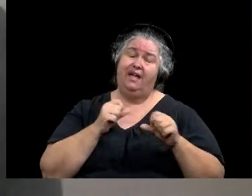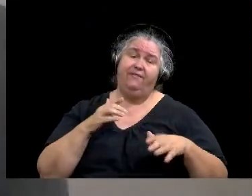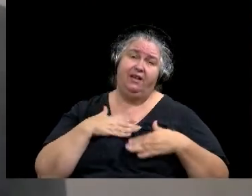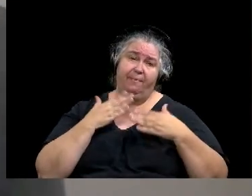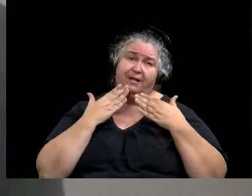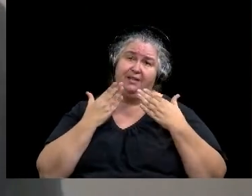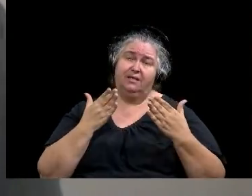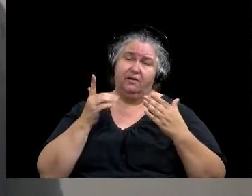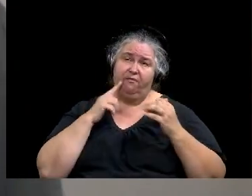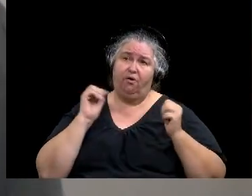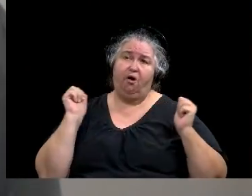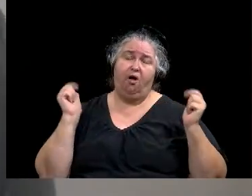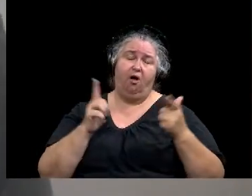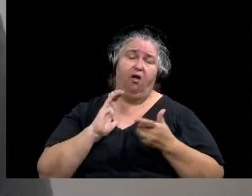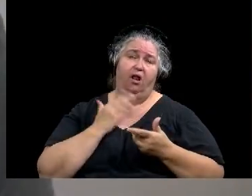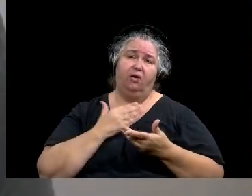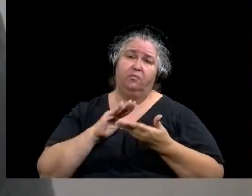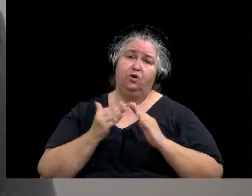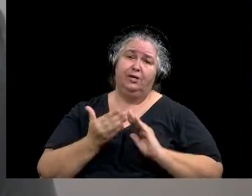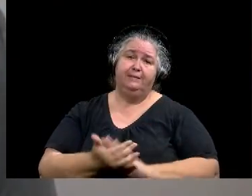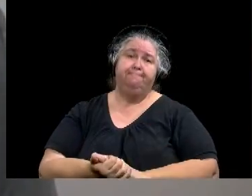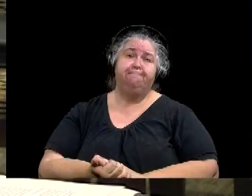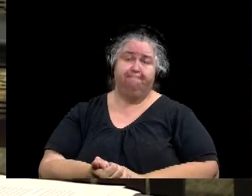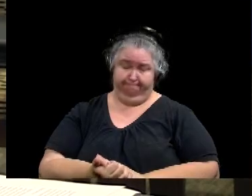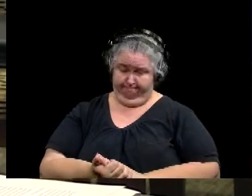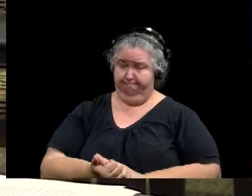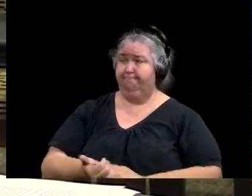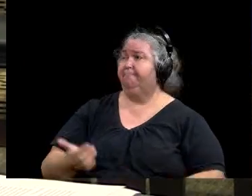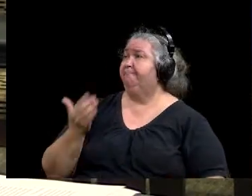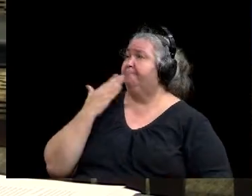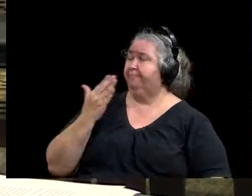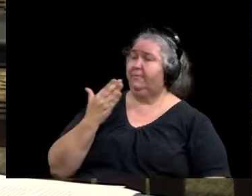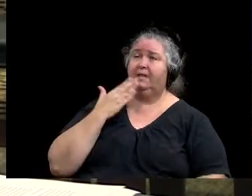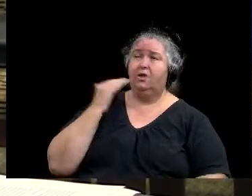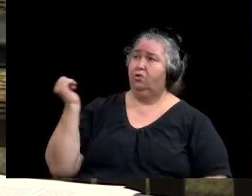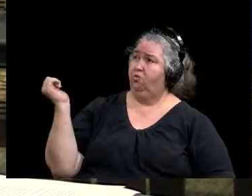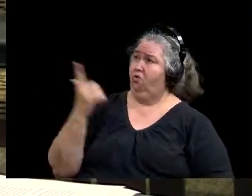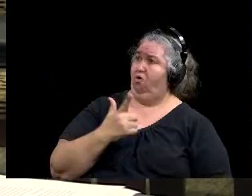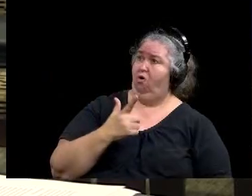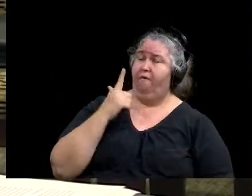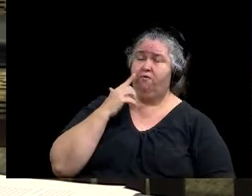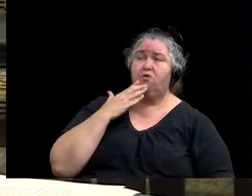estoy agradecido por y estoy algo esperanzado por una